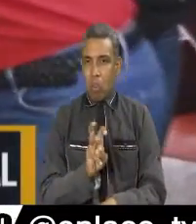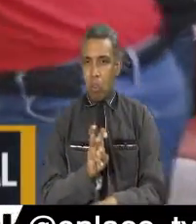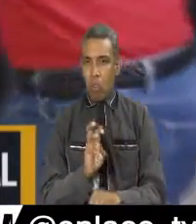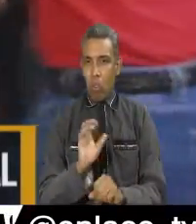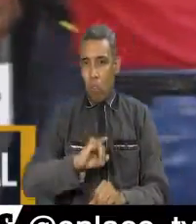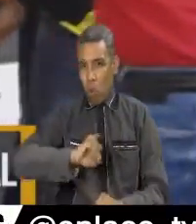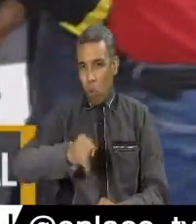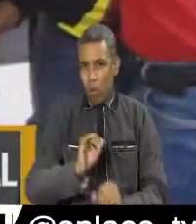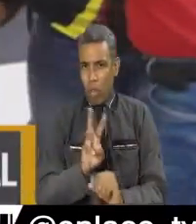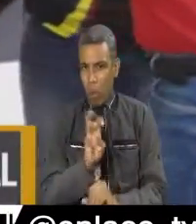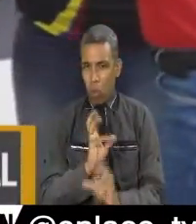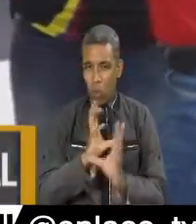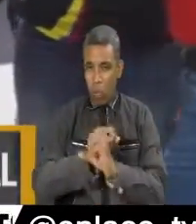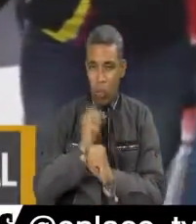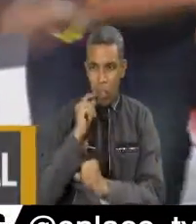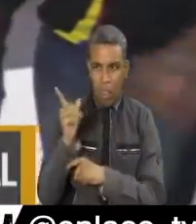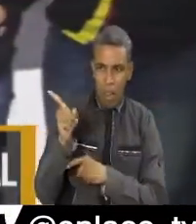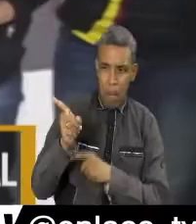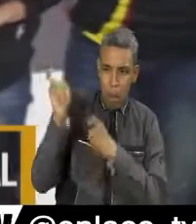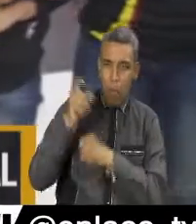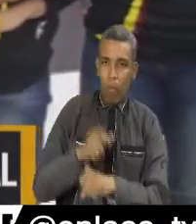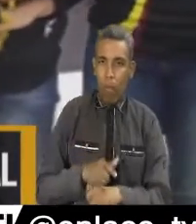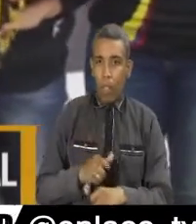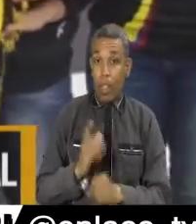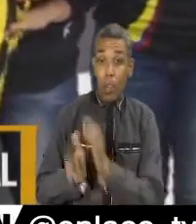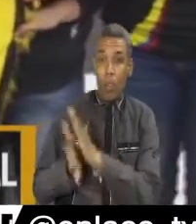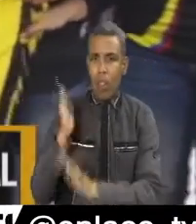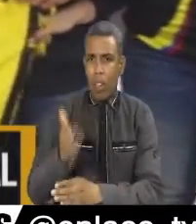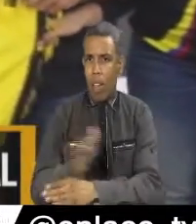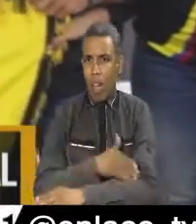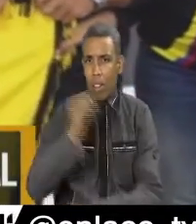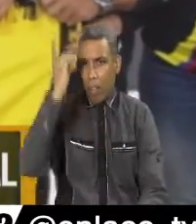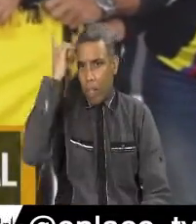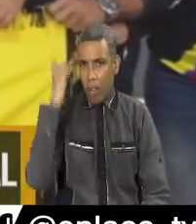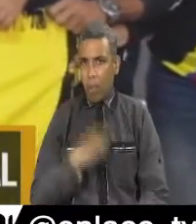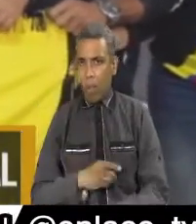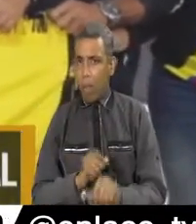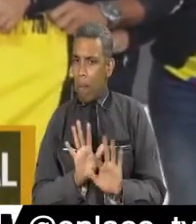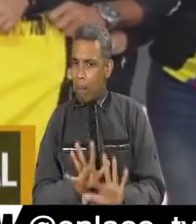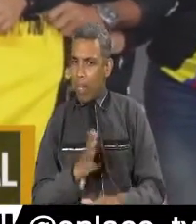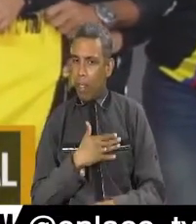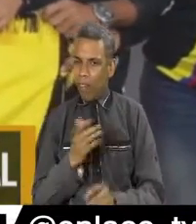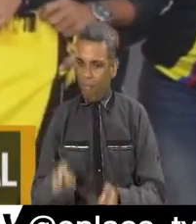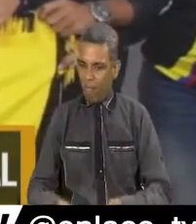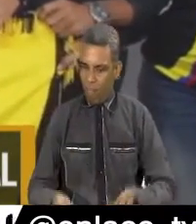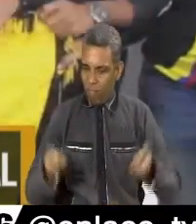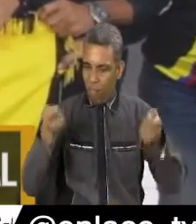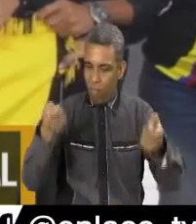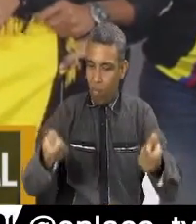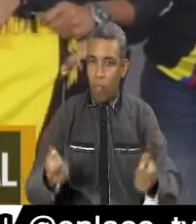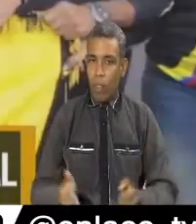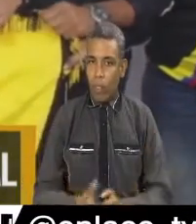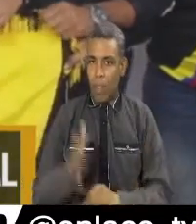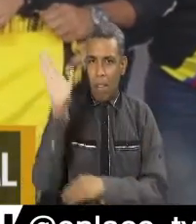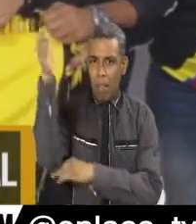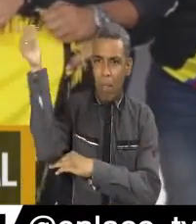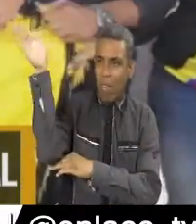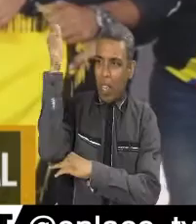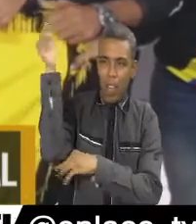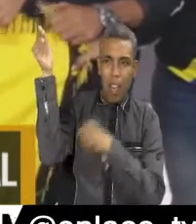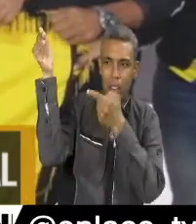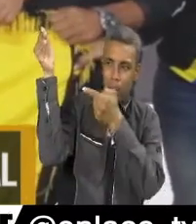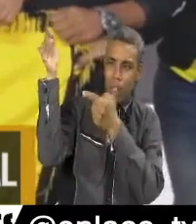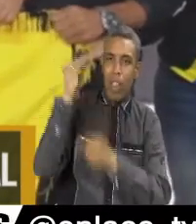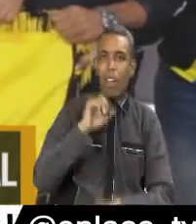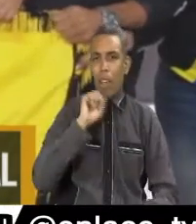ello, el mandatario local no quería despedirse sin antes hacerles entrega del símbolo y anunciarle otros beneficios por representar a la ciudad